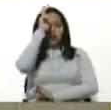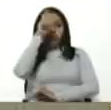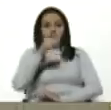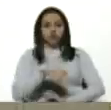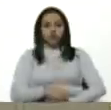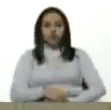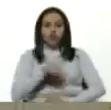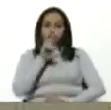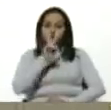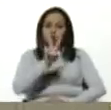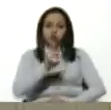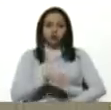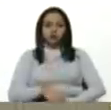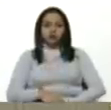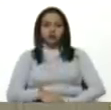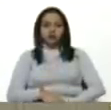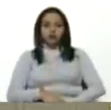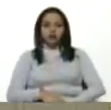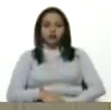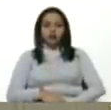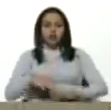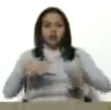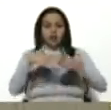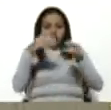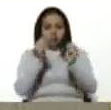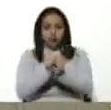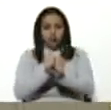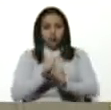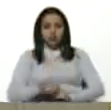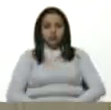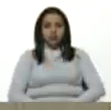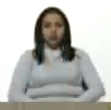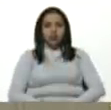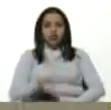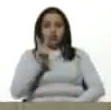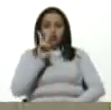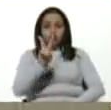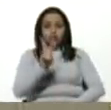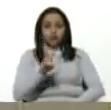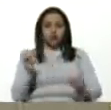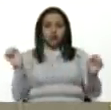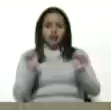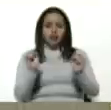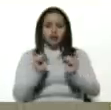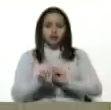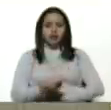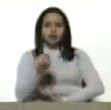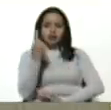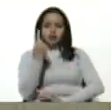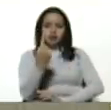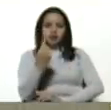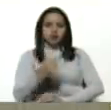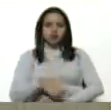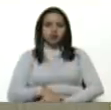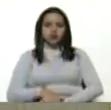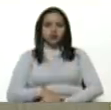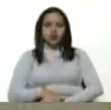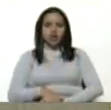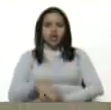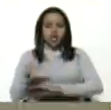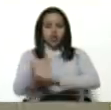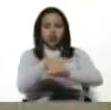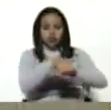2 casos en el estado Anzoátegui, 2 casos en el estado Mérida y 1 caso en el estado